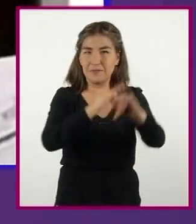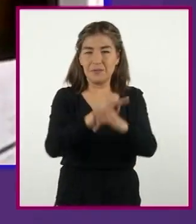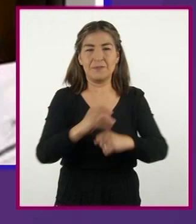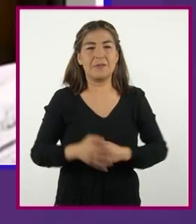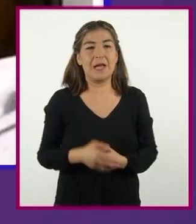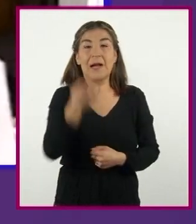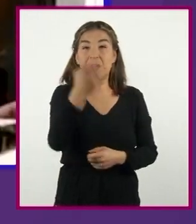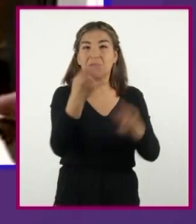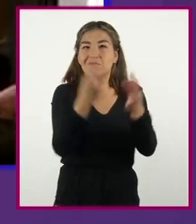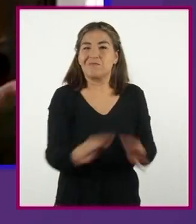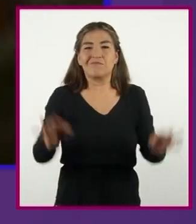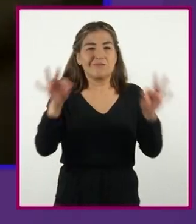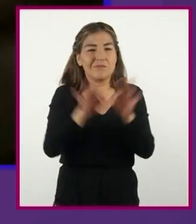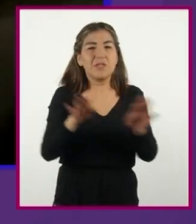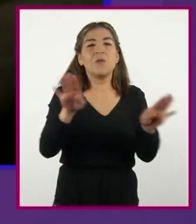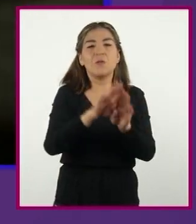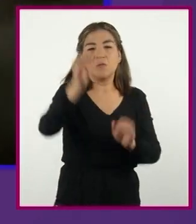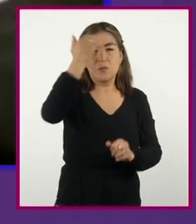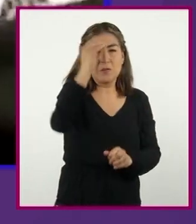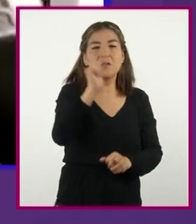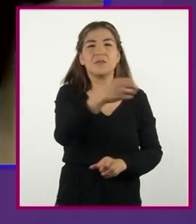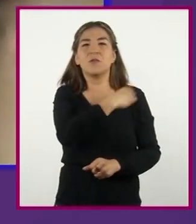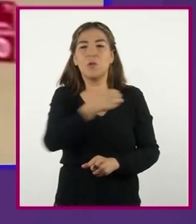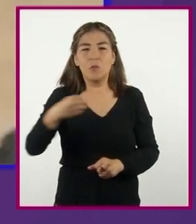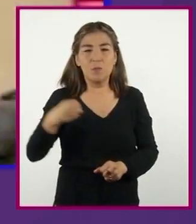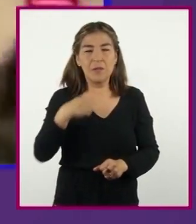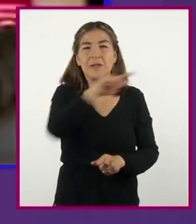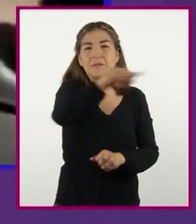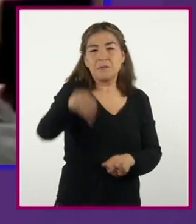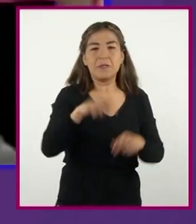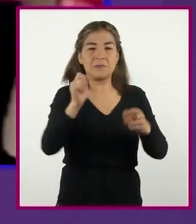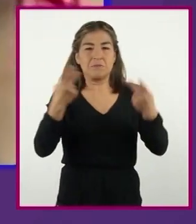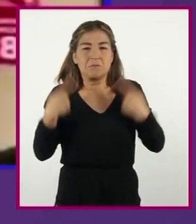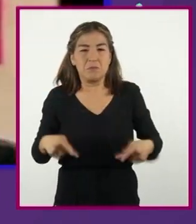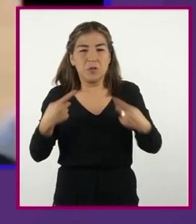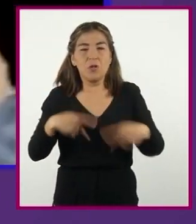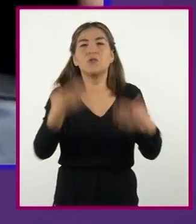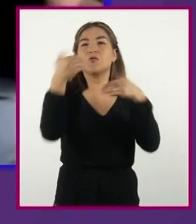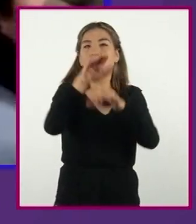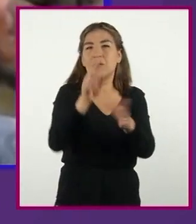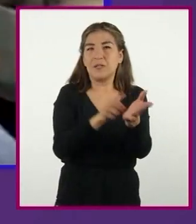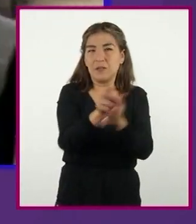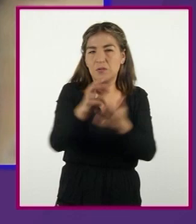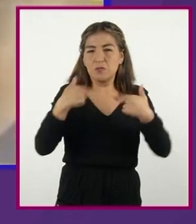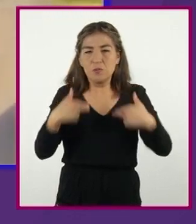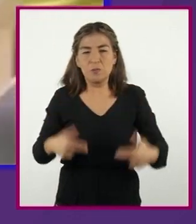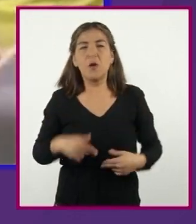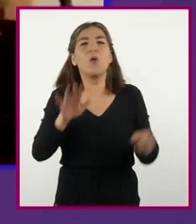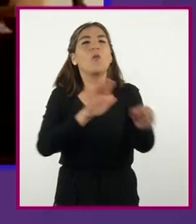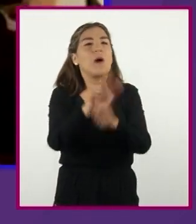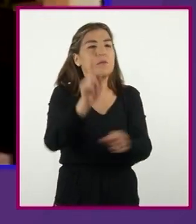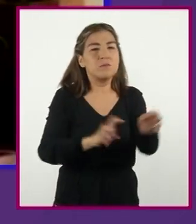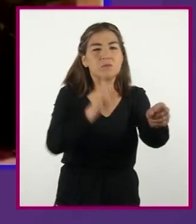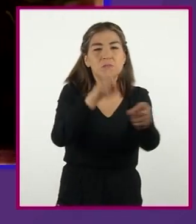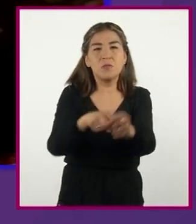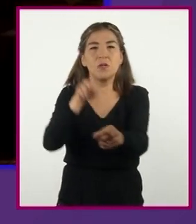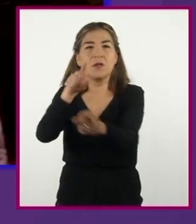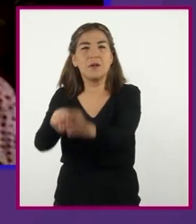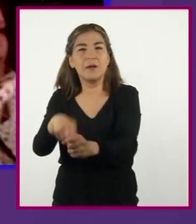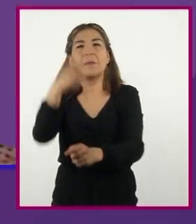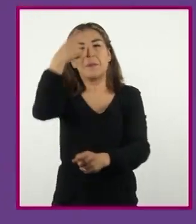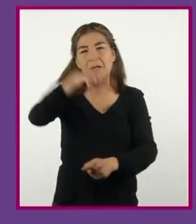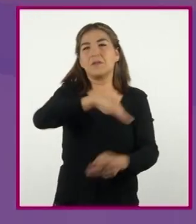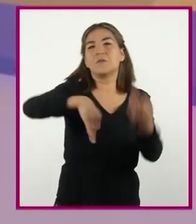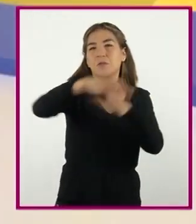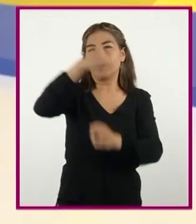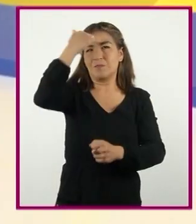suma importancia conocer las obligaciones de las autoridades en cuanto a derechos humanos y saber a qué instituciones podemos acudir en caso